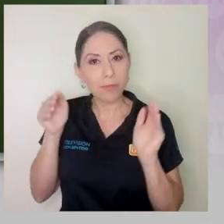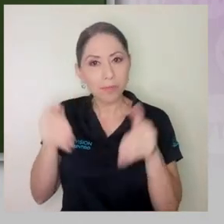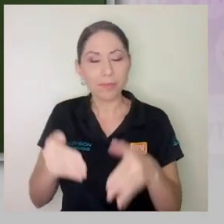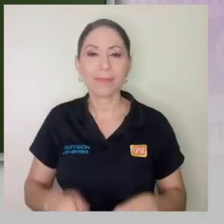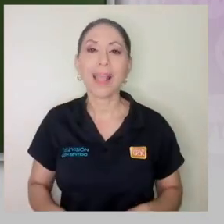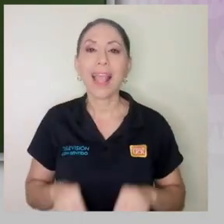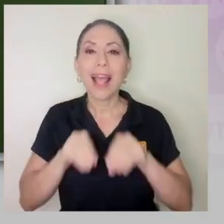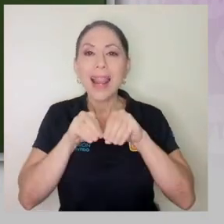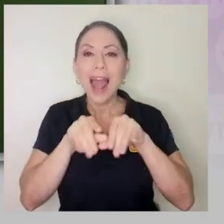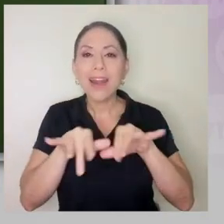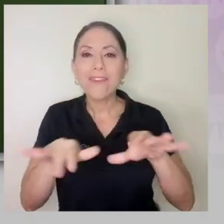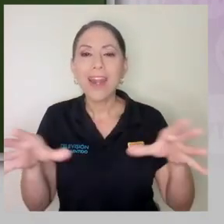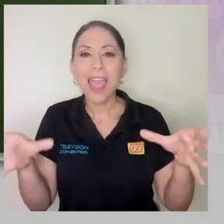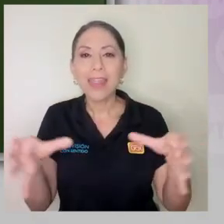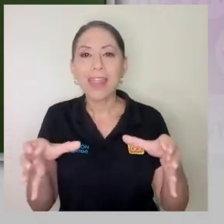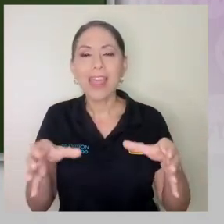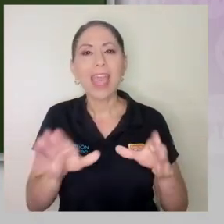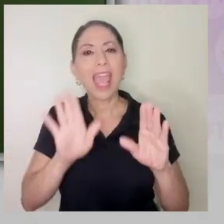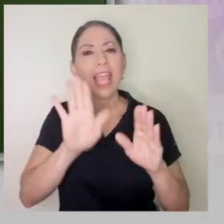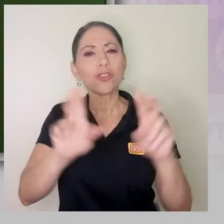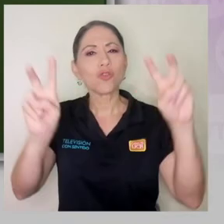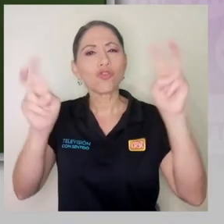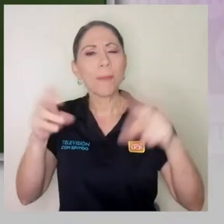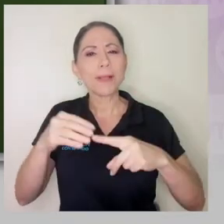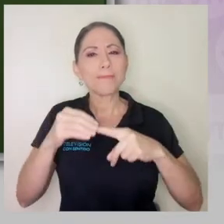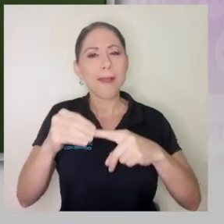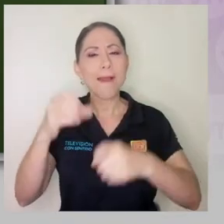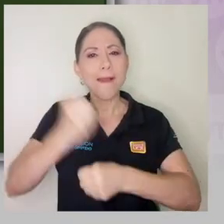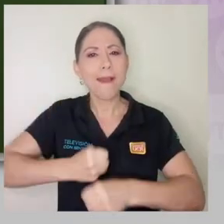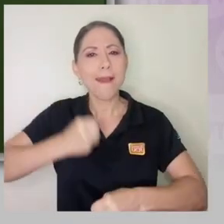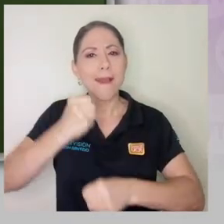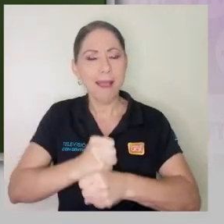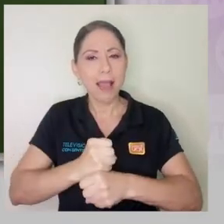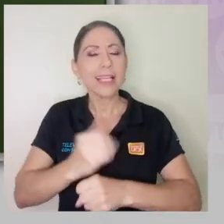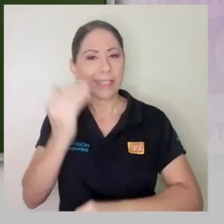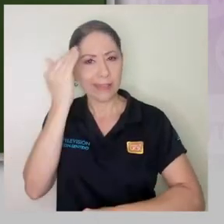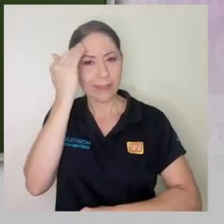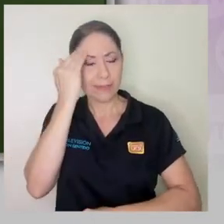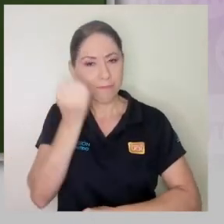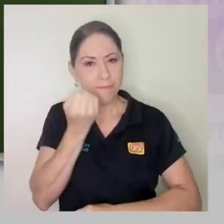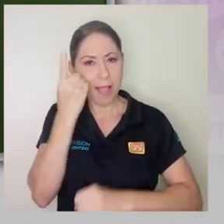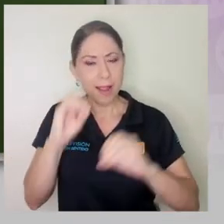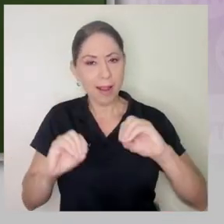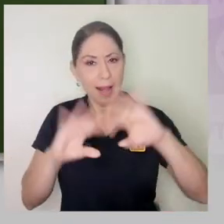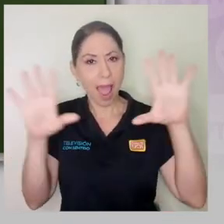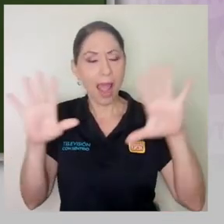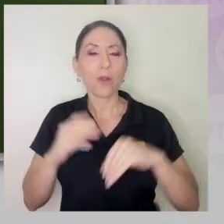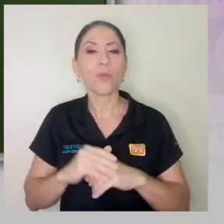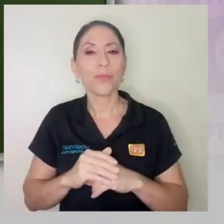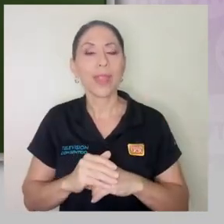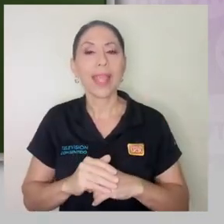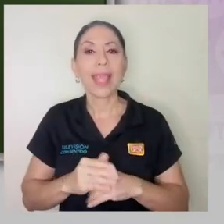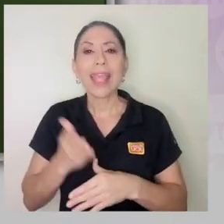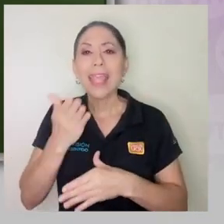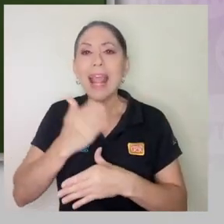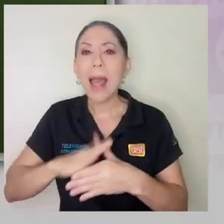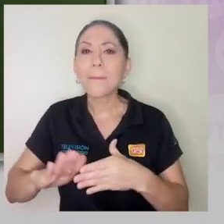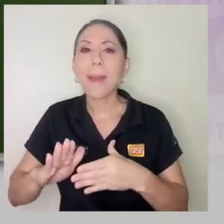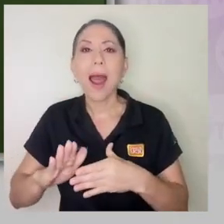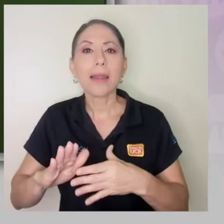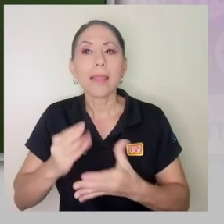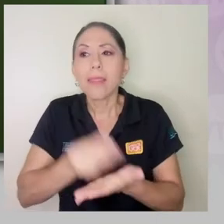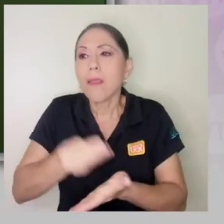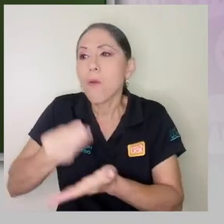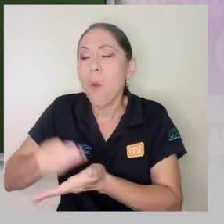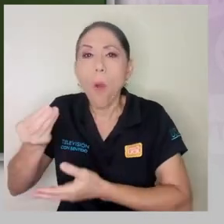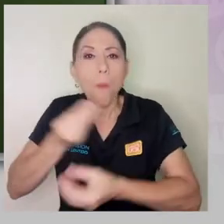ejes, ¿verdad?, tiene muy, muy claro que la parte de consumo a nivel del